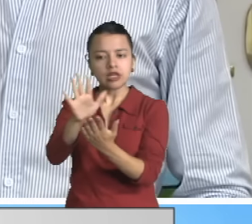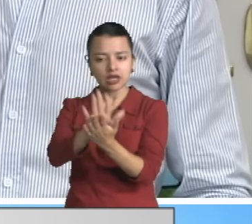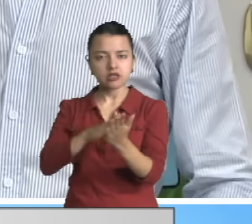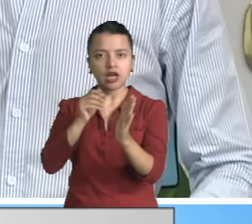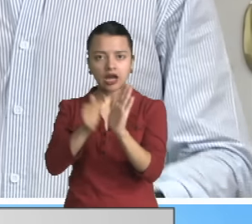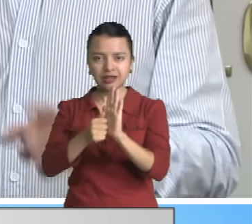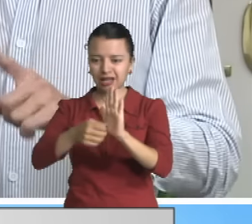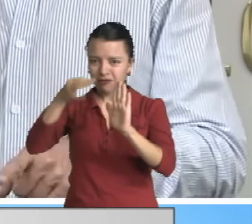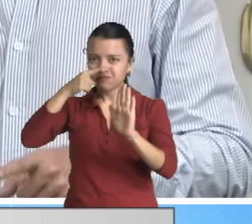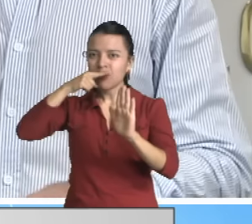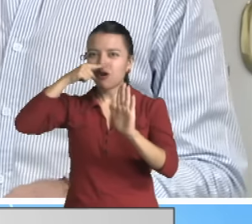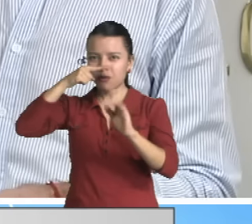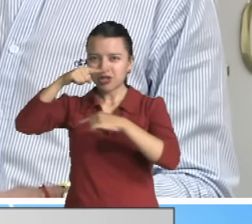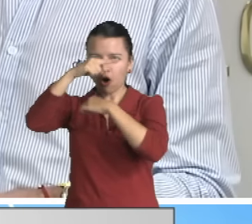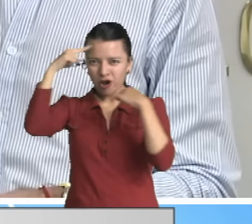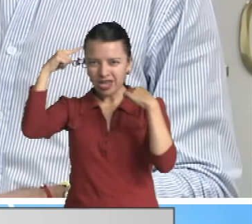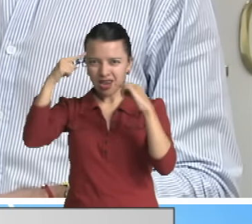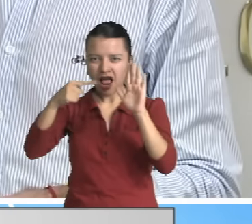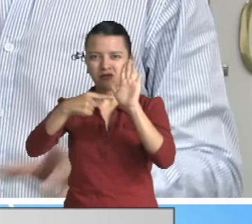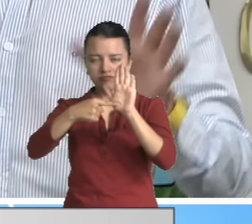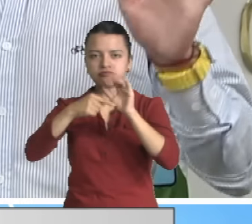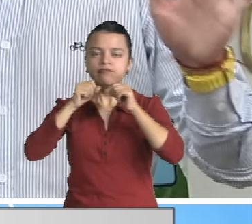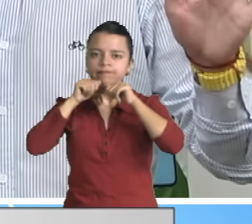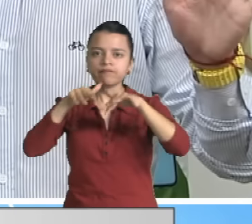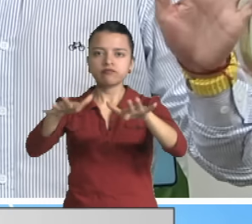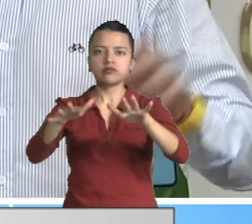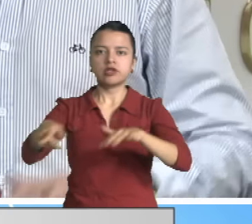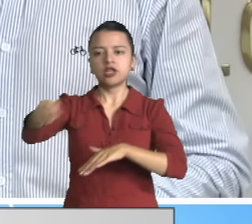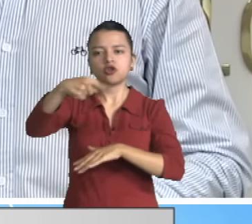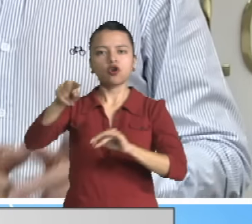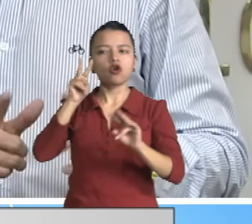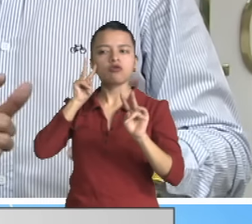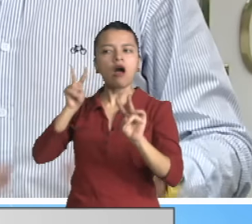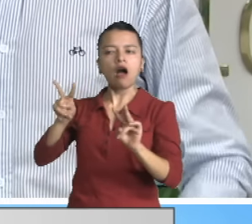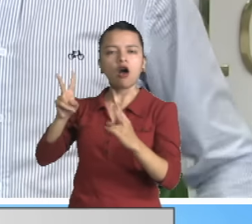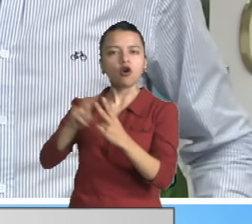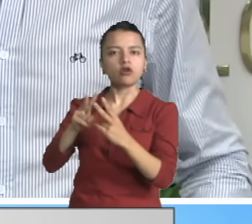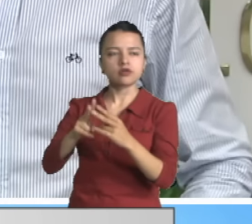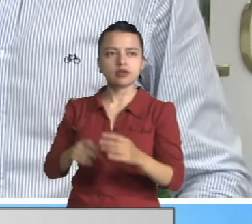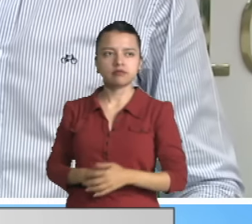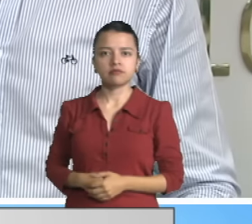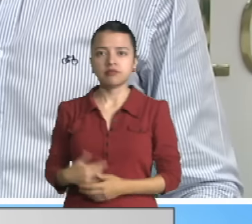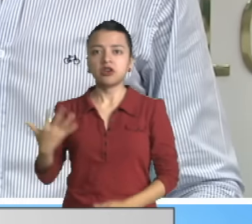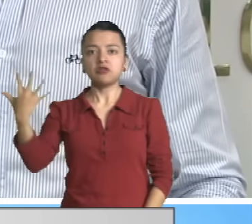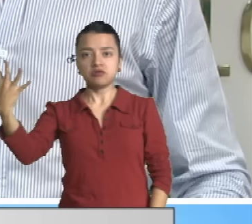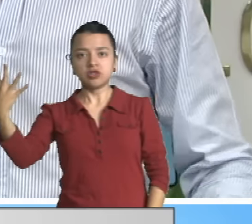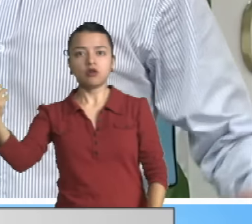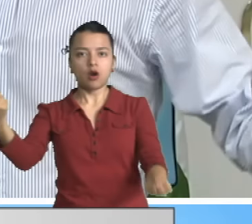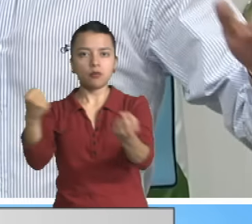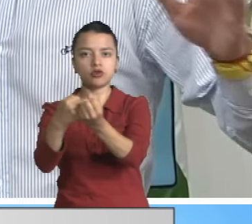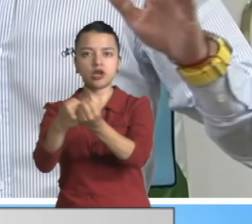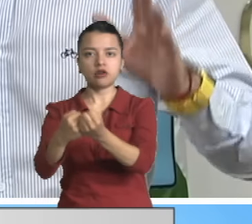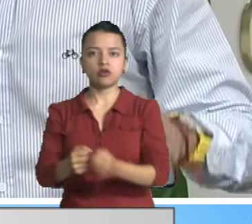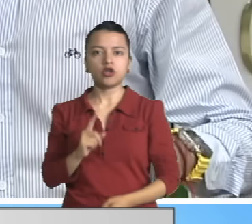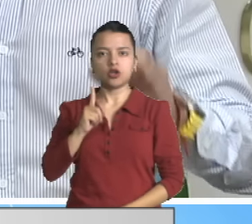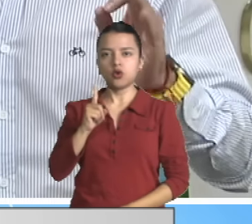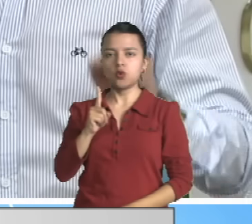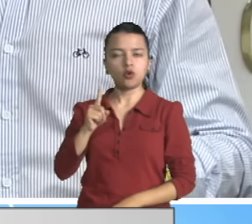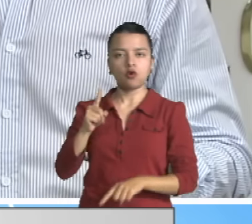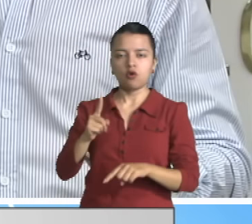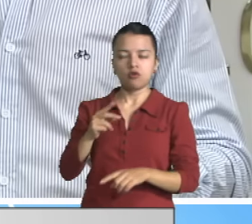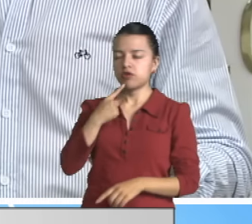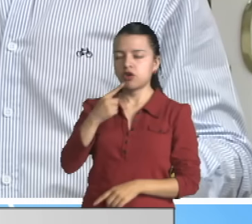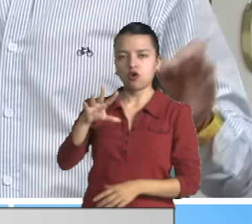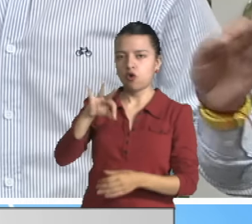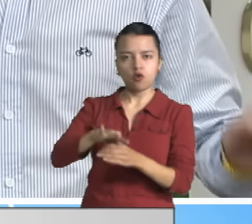las constancias. Así todo, a sabiendas de eso, los otros 5 miembros del gobierno votaron favorable a la elección de esta persona. Le entregaron